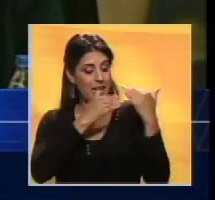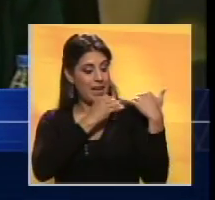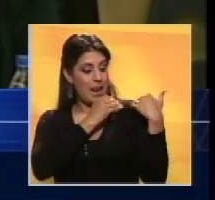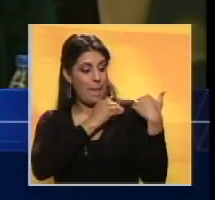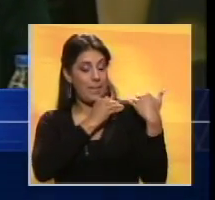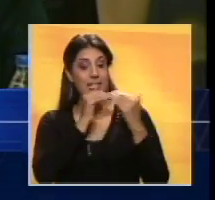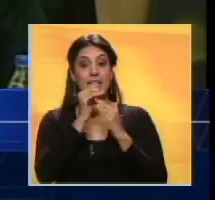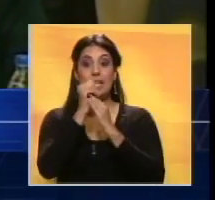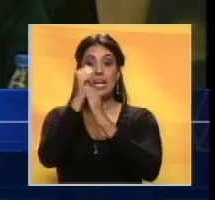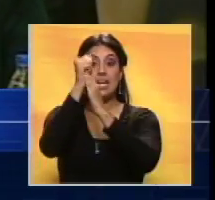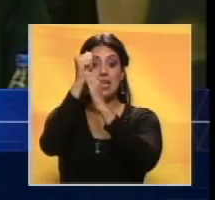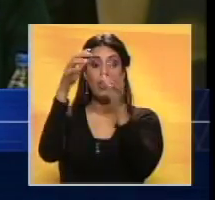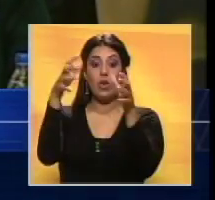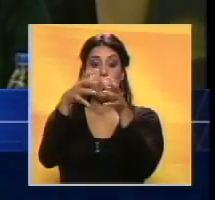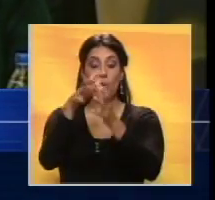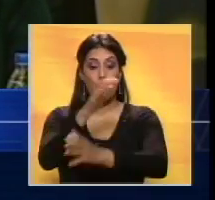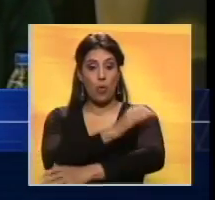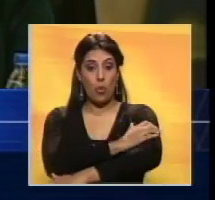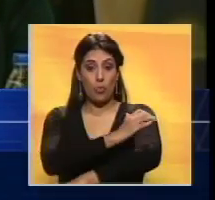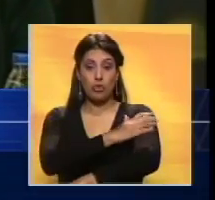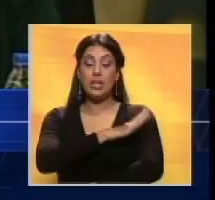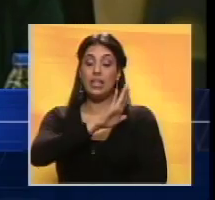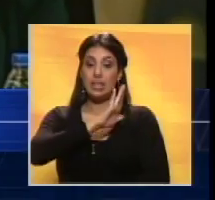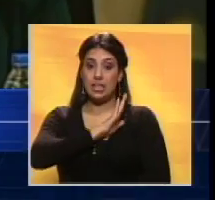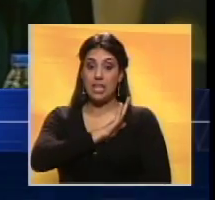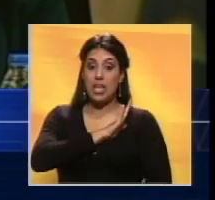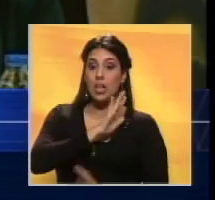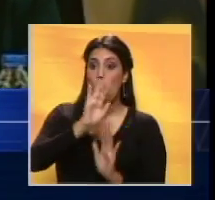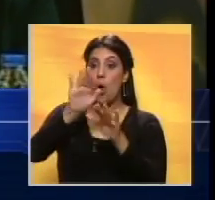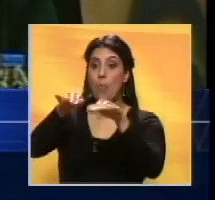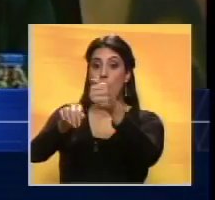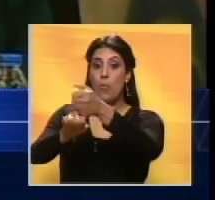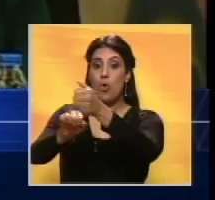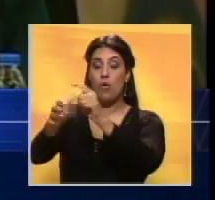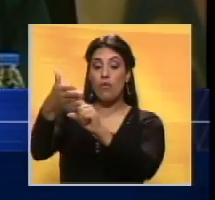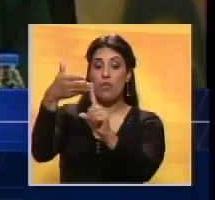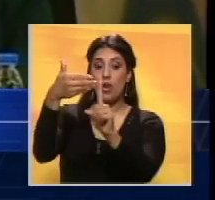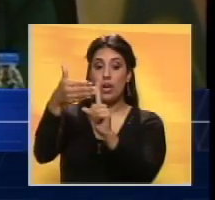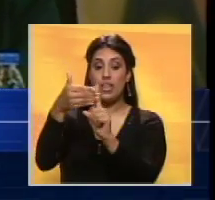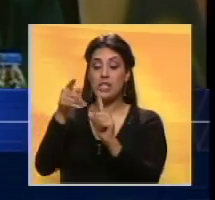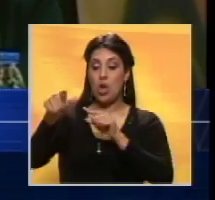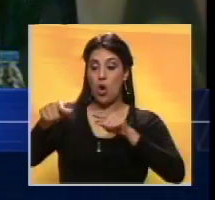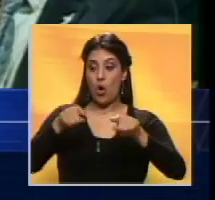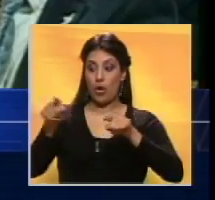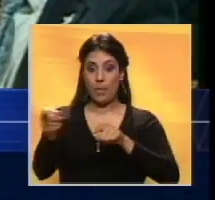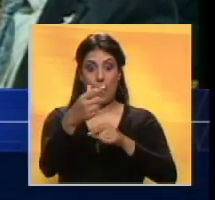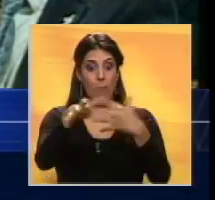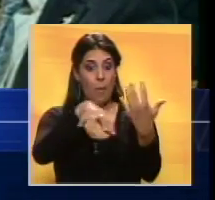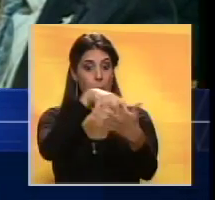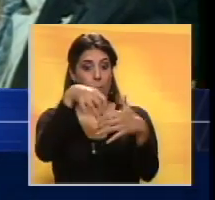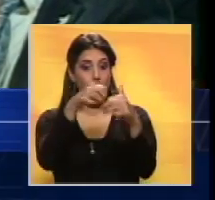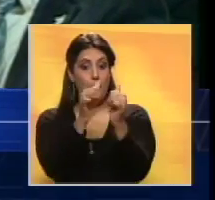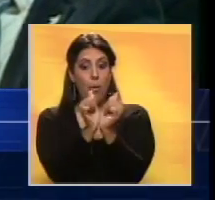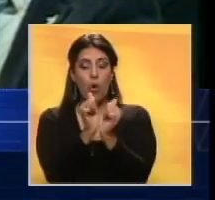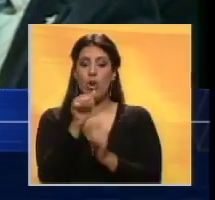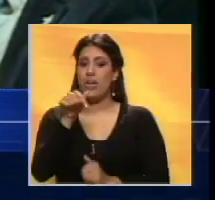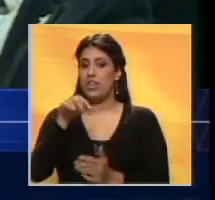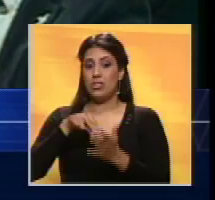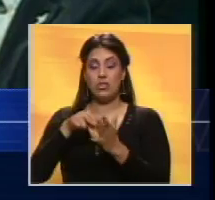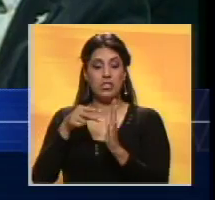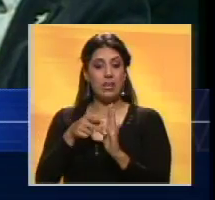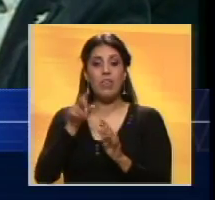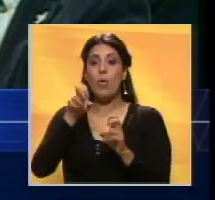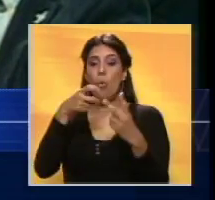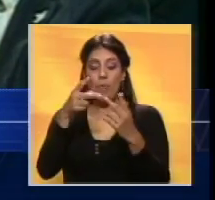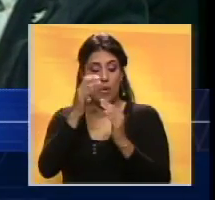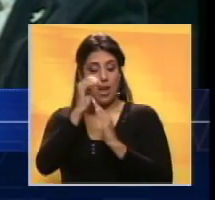representantes y líderes opositores que están aupando a la violencia, que dirigen a los violentos, y no es lo que corresponde para